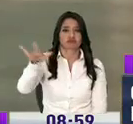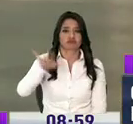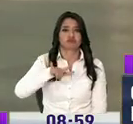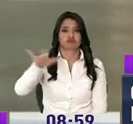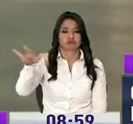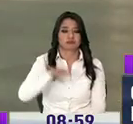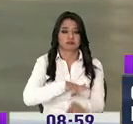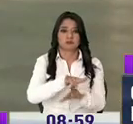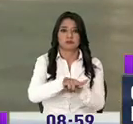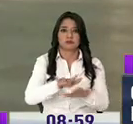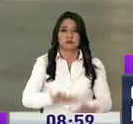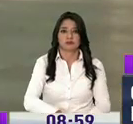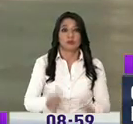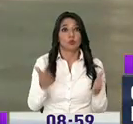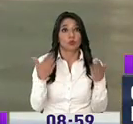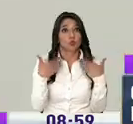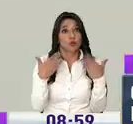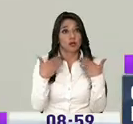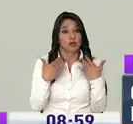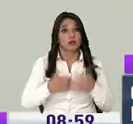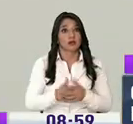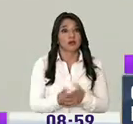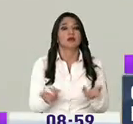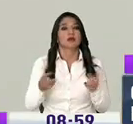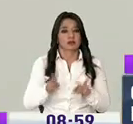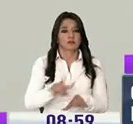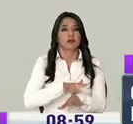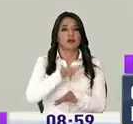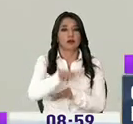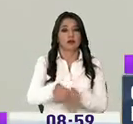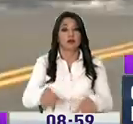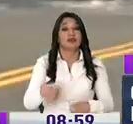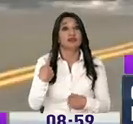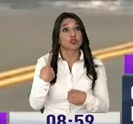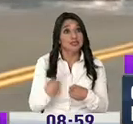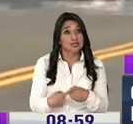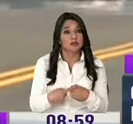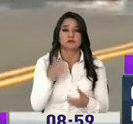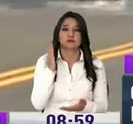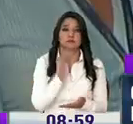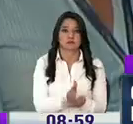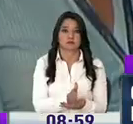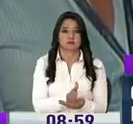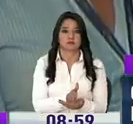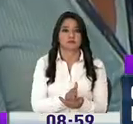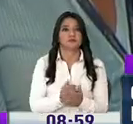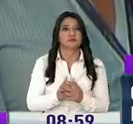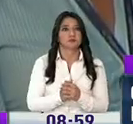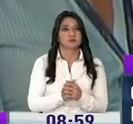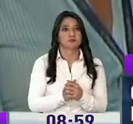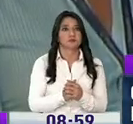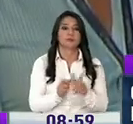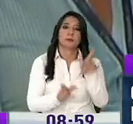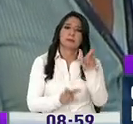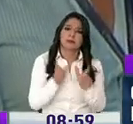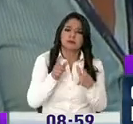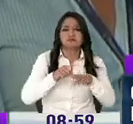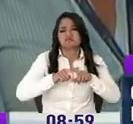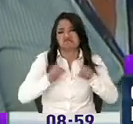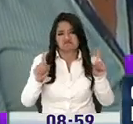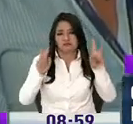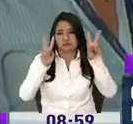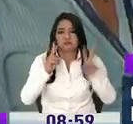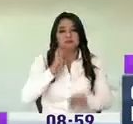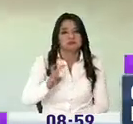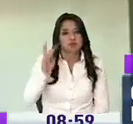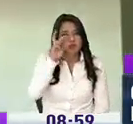el aeropuerto José Joaquín de Olmedo de Guayaquil y el Mariscal Sucre de Quito se cancelaron. Personas que por varios motivos, ya